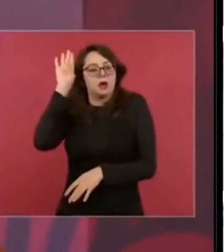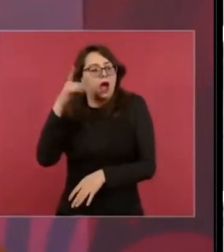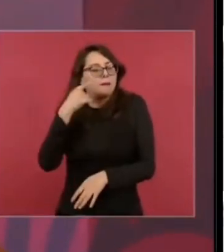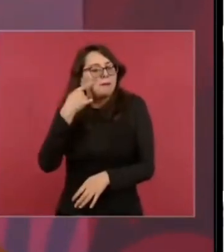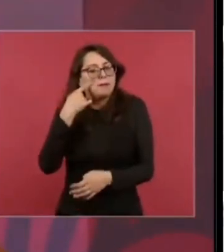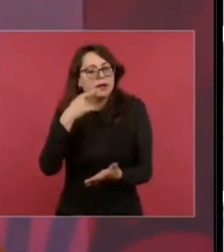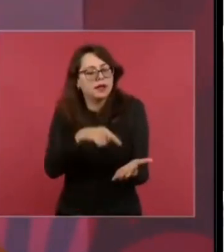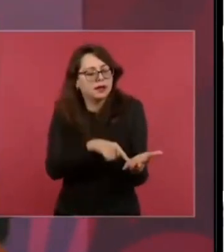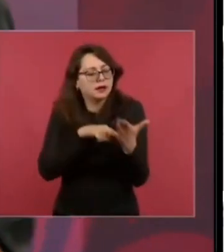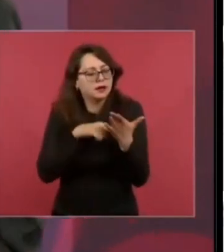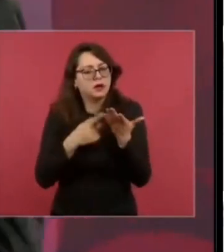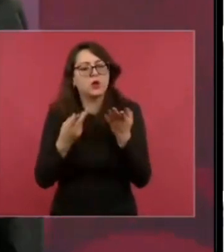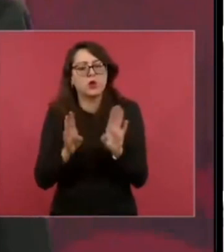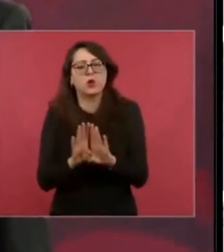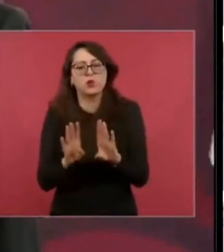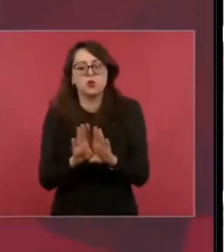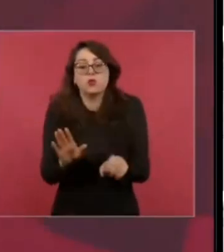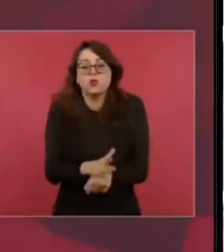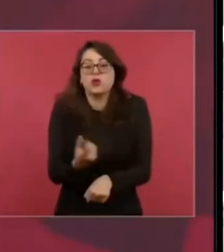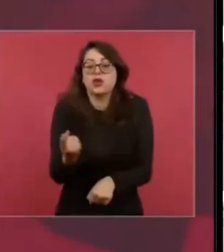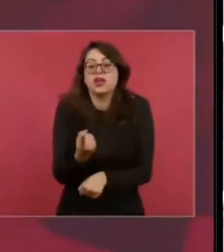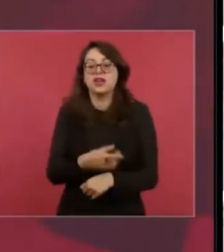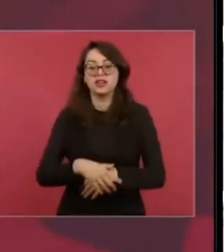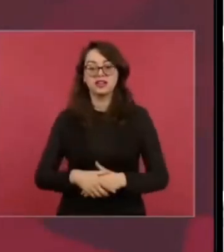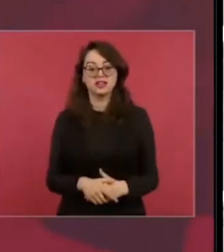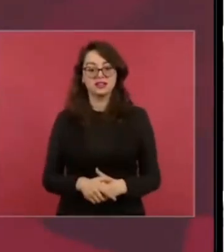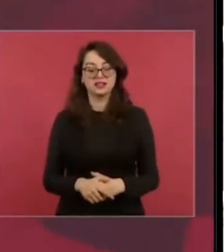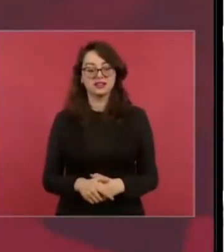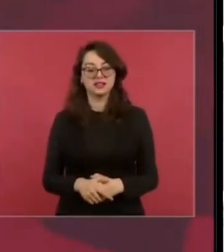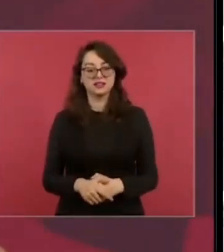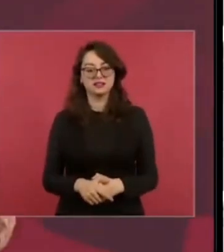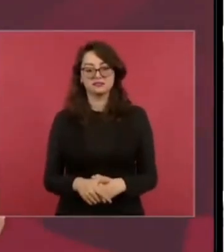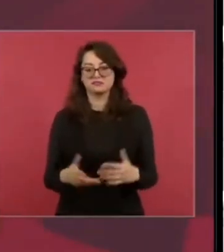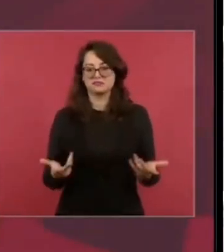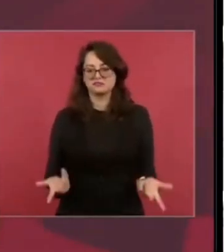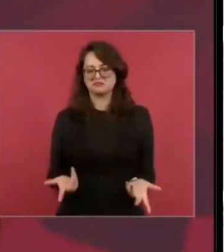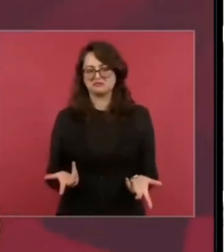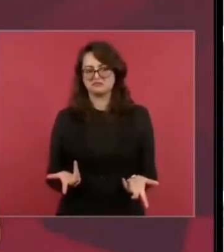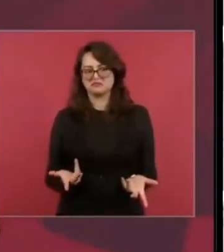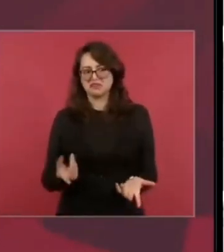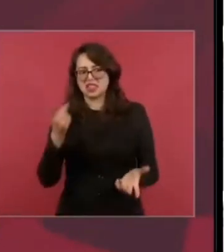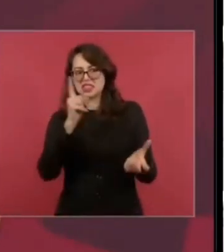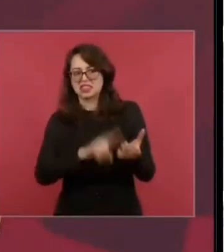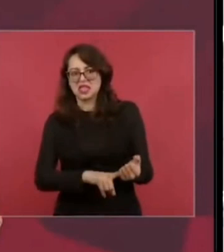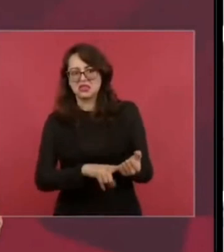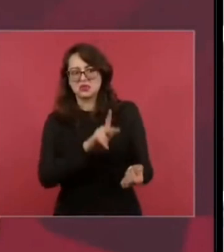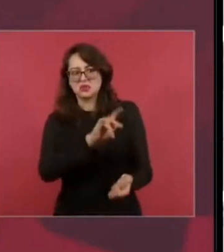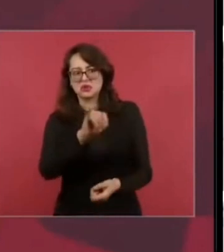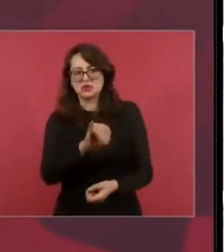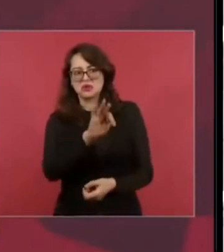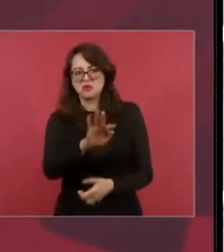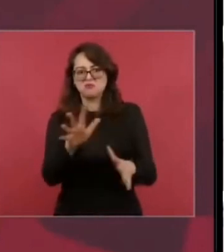Efectivamente, en el año 2018, Enrique Peña Nieto gastó